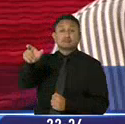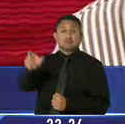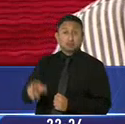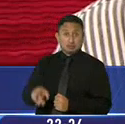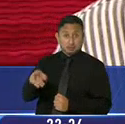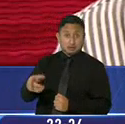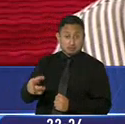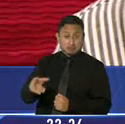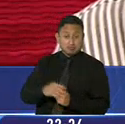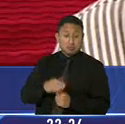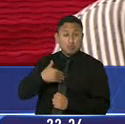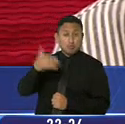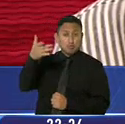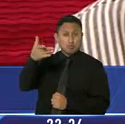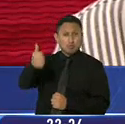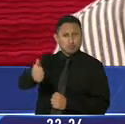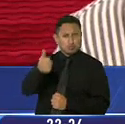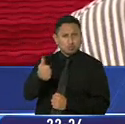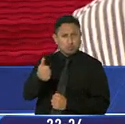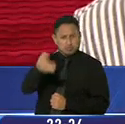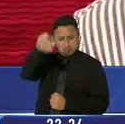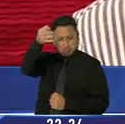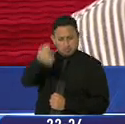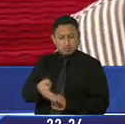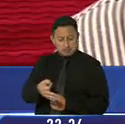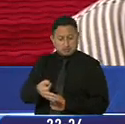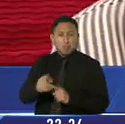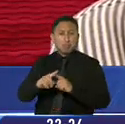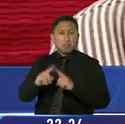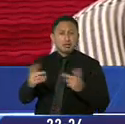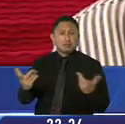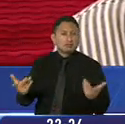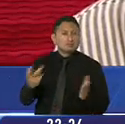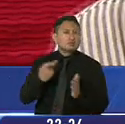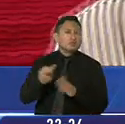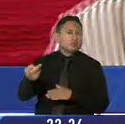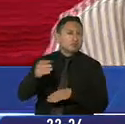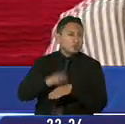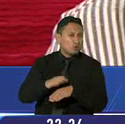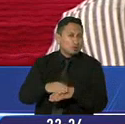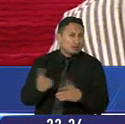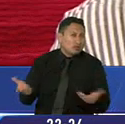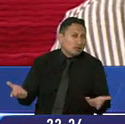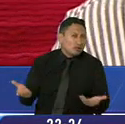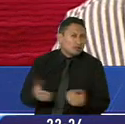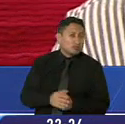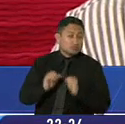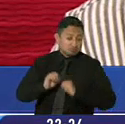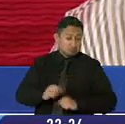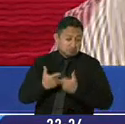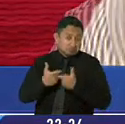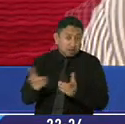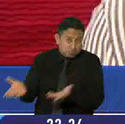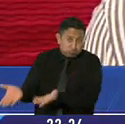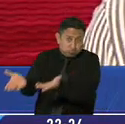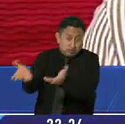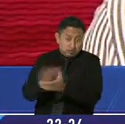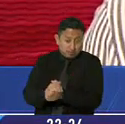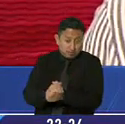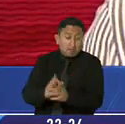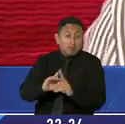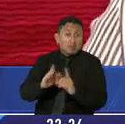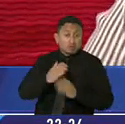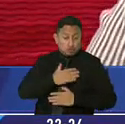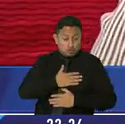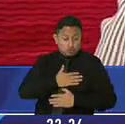profesor intachable, pero eso no le quita la culpabilidad. Si lo quieren sacar, sáquenlo. Pero yo sí pido que por lo menos